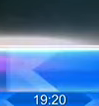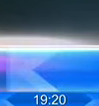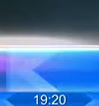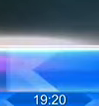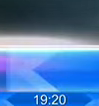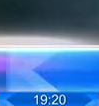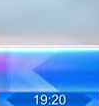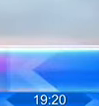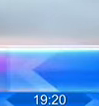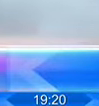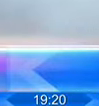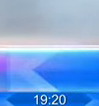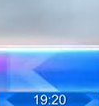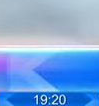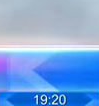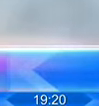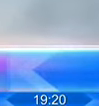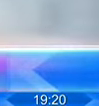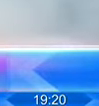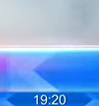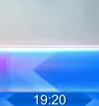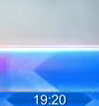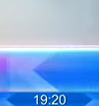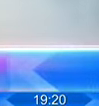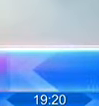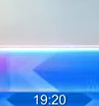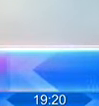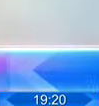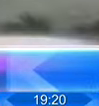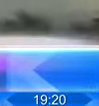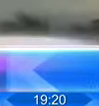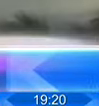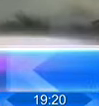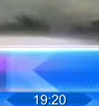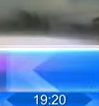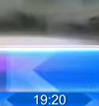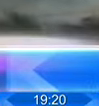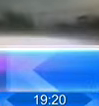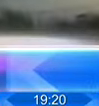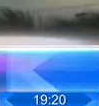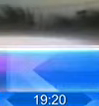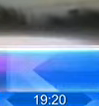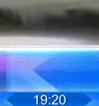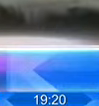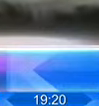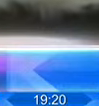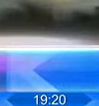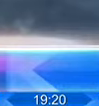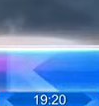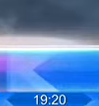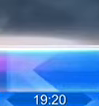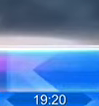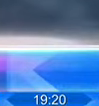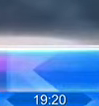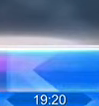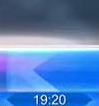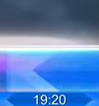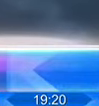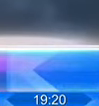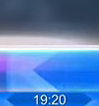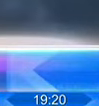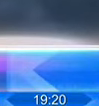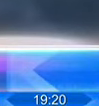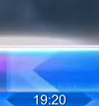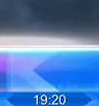de verano. Sin duda alguna, el de mayores proporciones. Recuerdan a la ciudadanía que existen sanciones para quienes provoquen